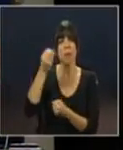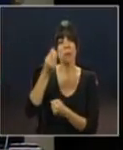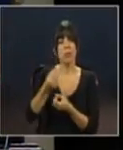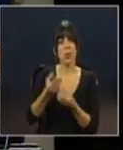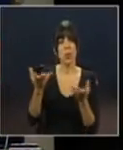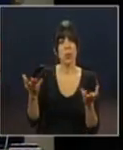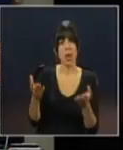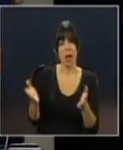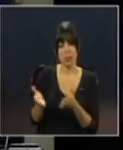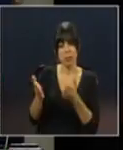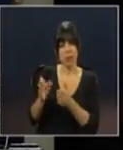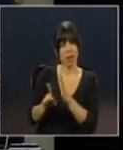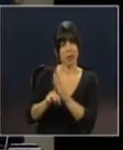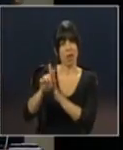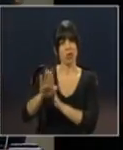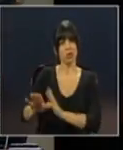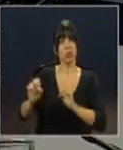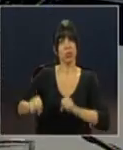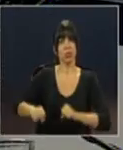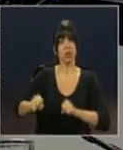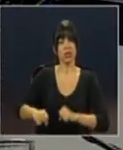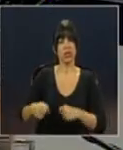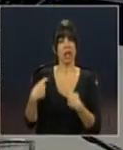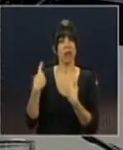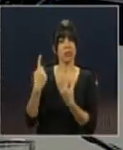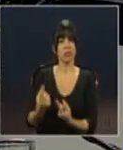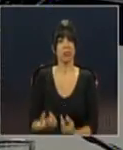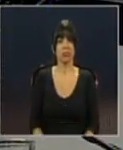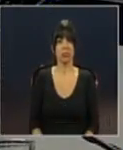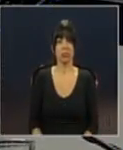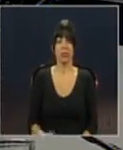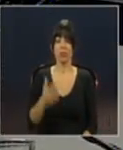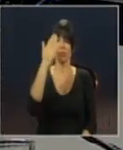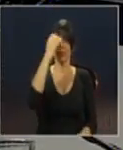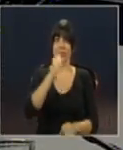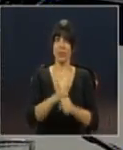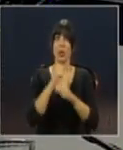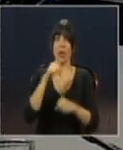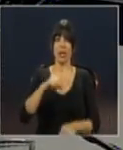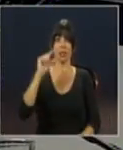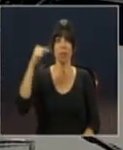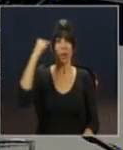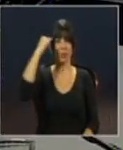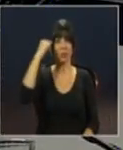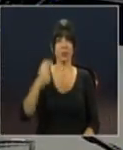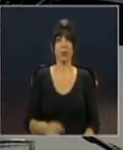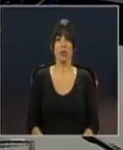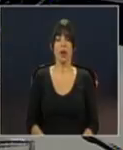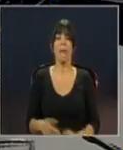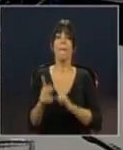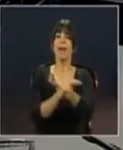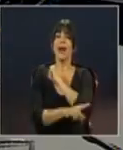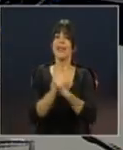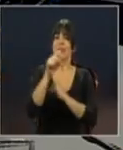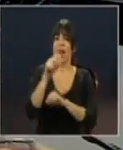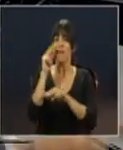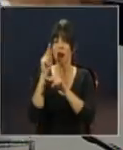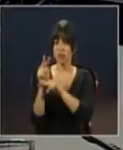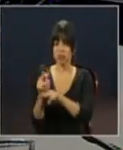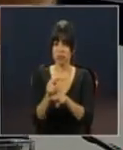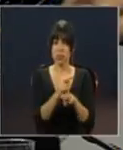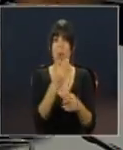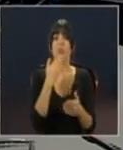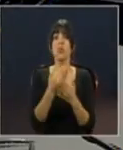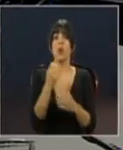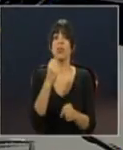le permitieran desarrollar todo su potencial. La convicción de esta administración es que el país debe velar por el buen desempeño